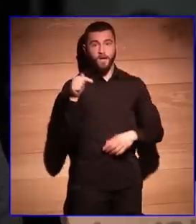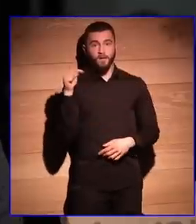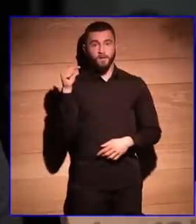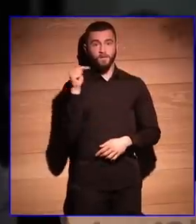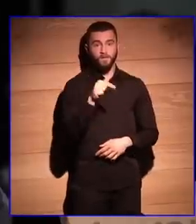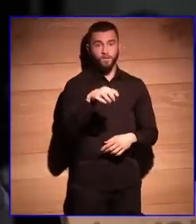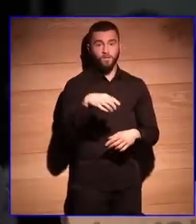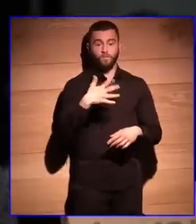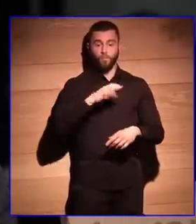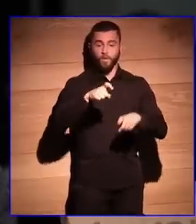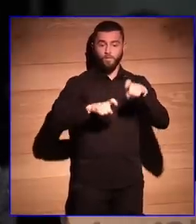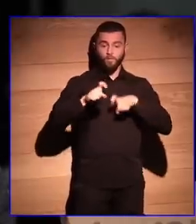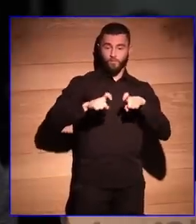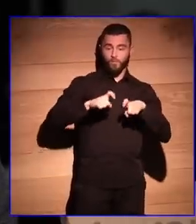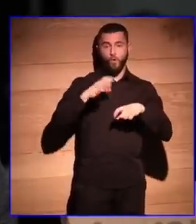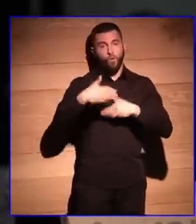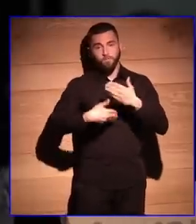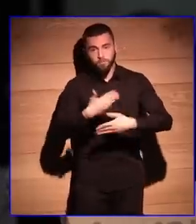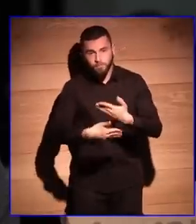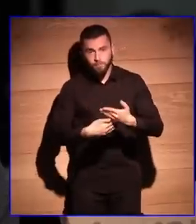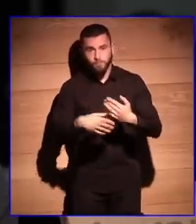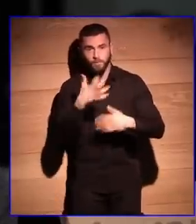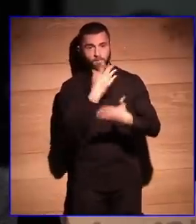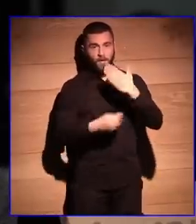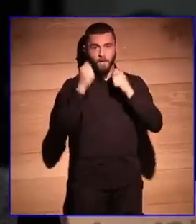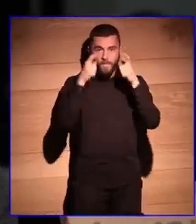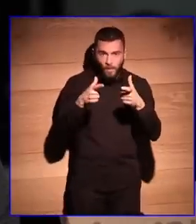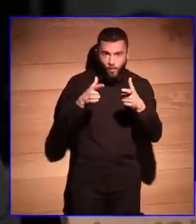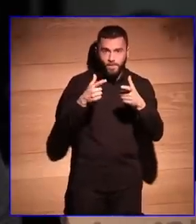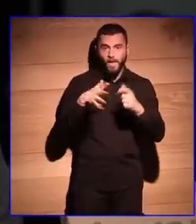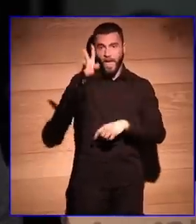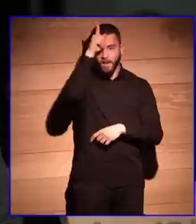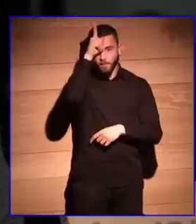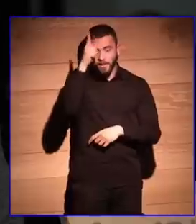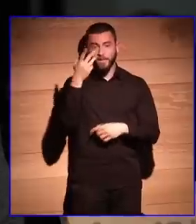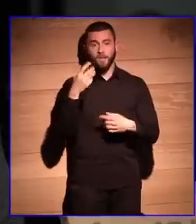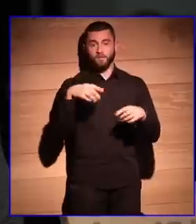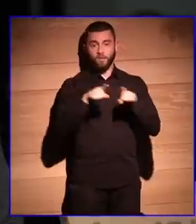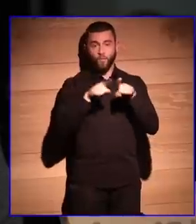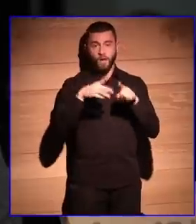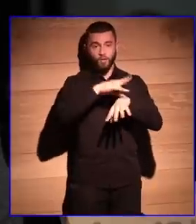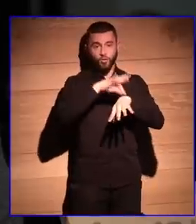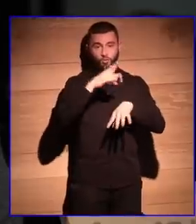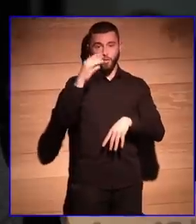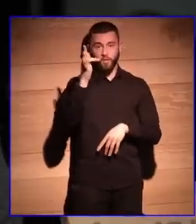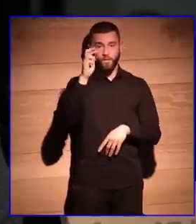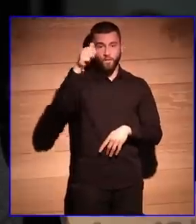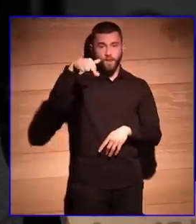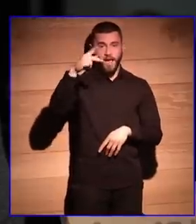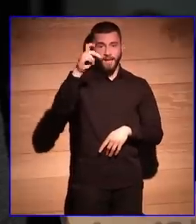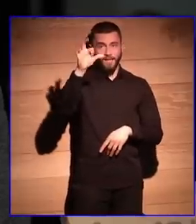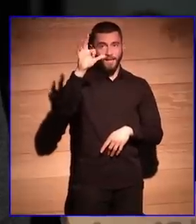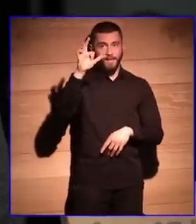o no vuelve atrás. Se da cuenta de su error y regresa al bien, se arrepiente de lo que ha hecho, como sucede en el caso del doctor Frankenstein, por